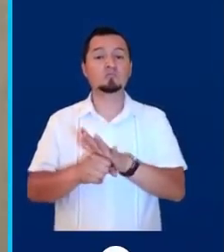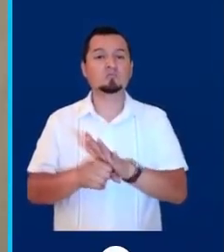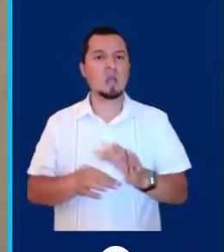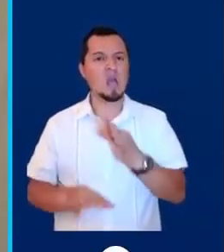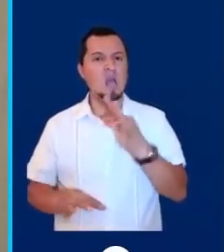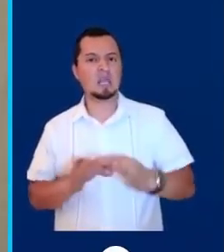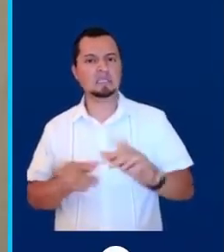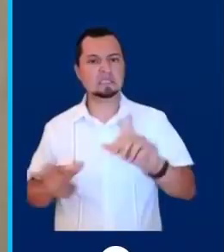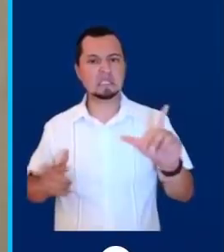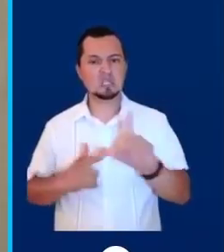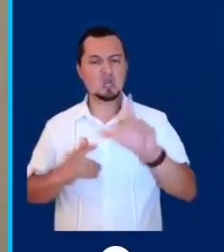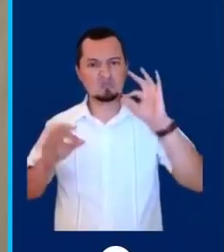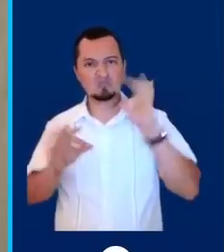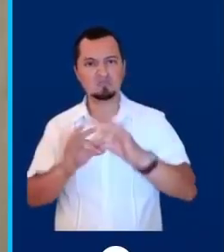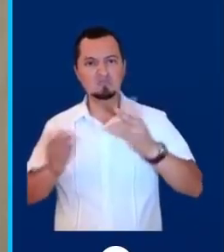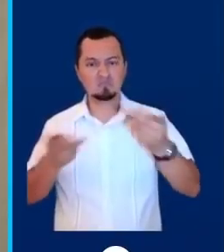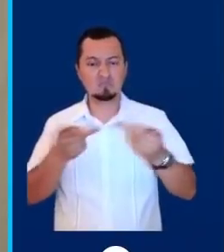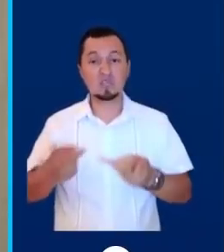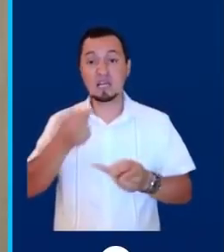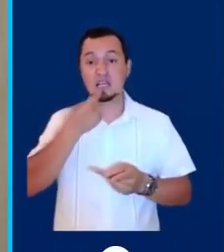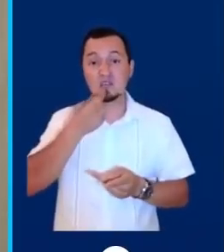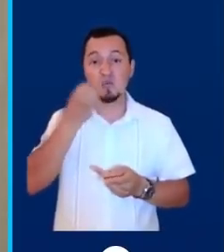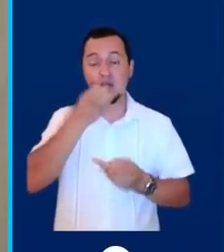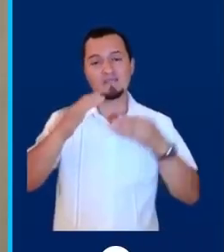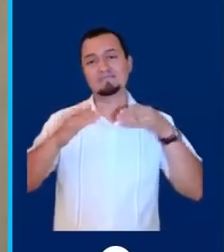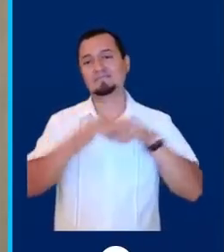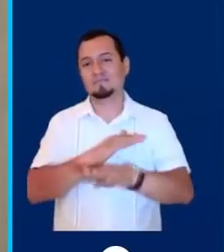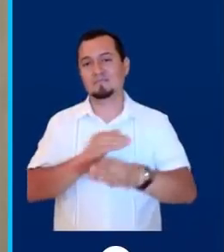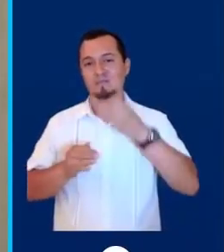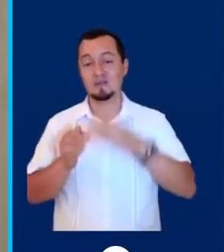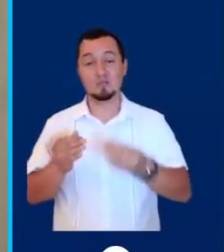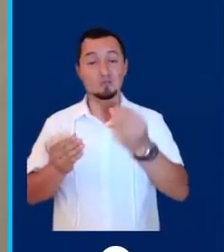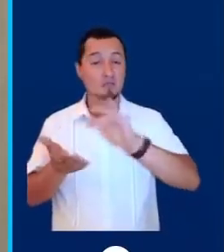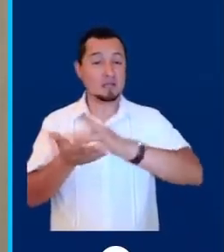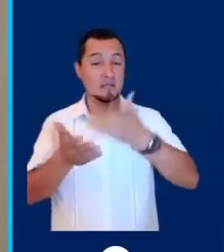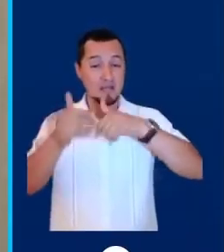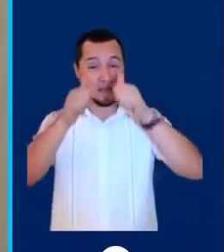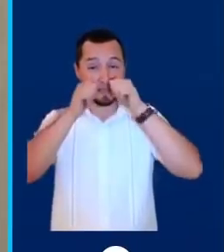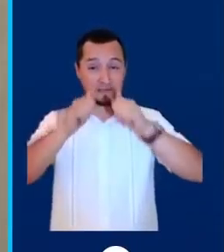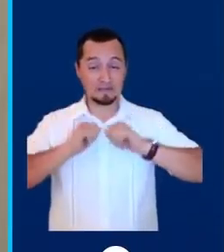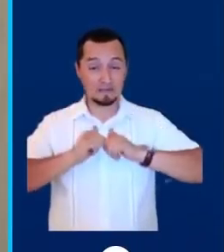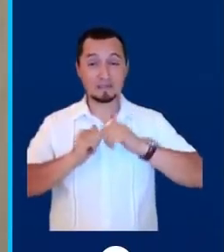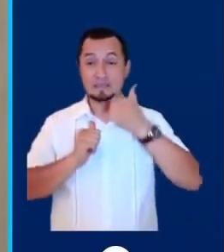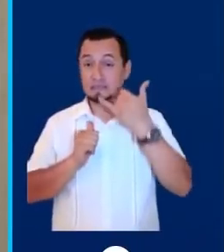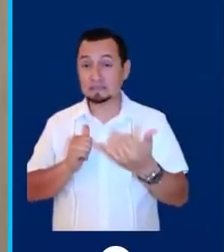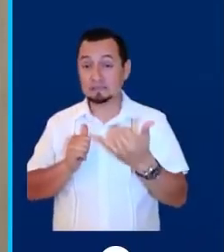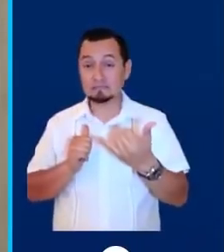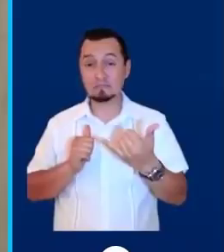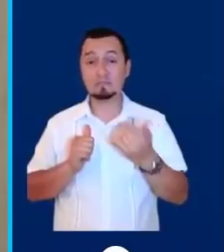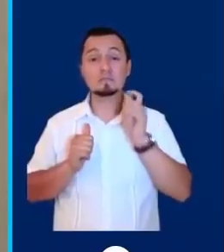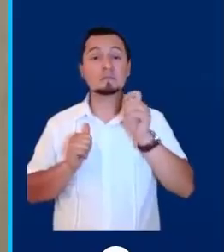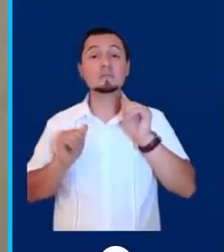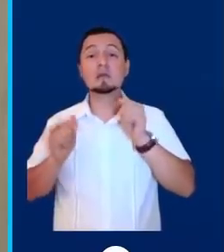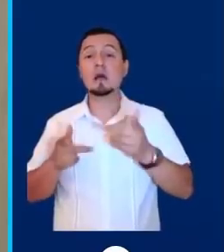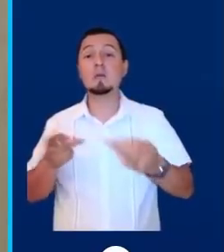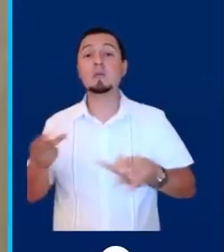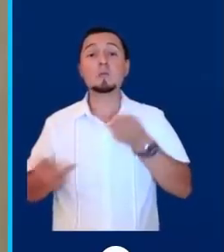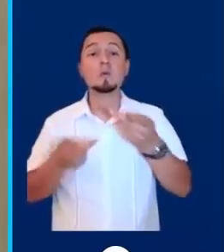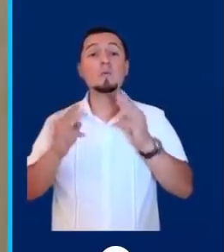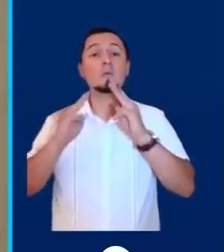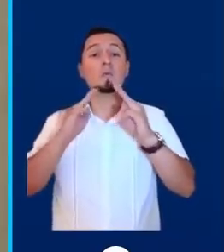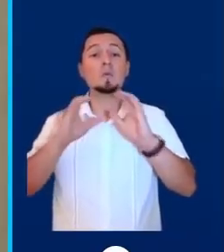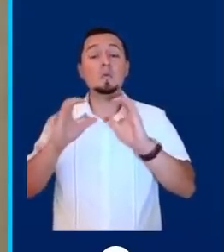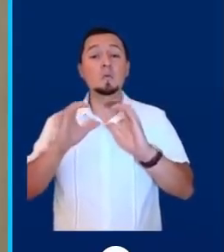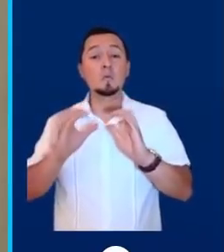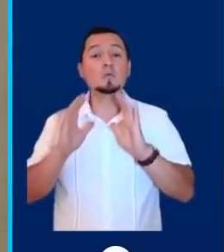listos para que nuestras niñas y niños regresen a sus escuelas. Muchísimas gracias por la atención y no sé si hubiera alguna pregunta de los medios de